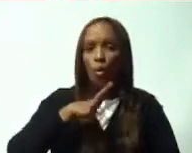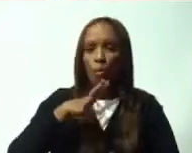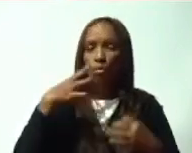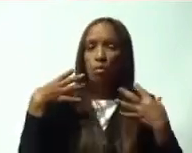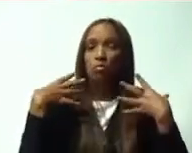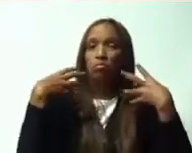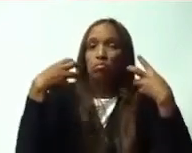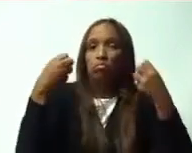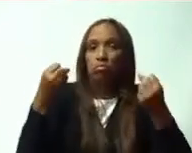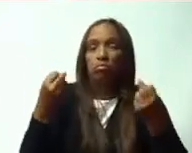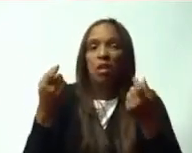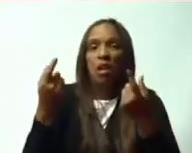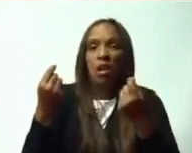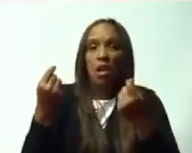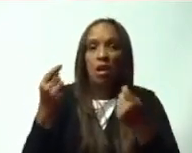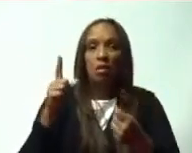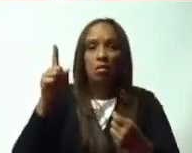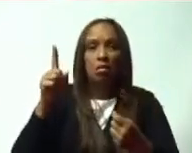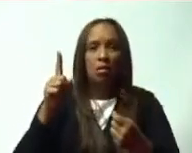Y esa será